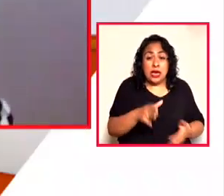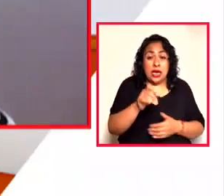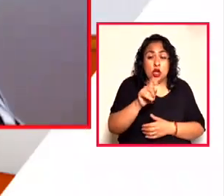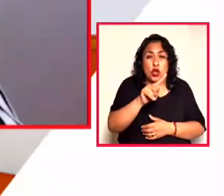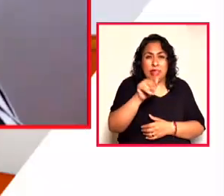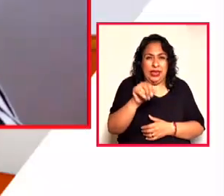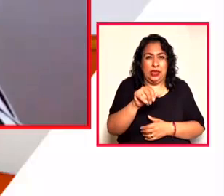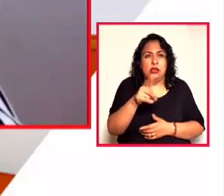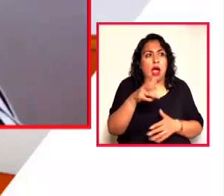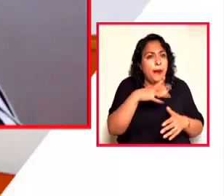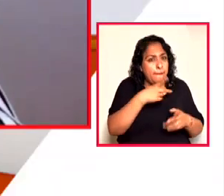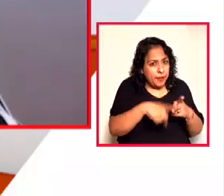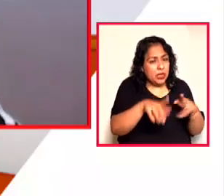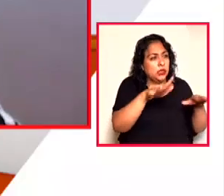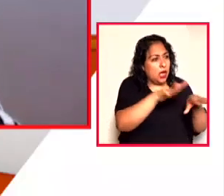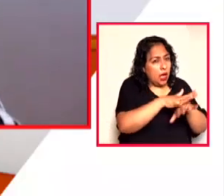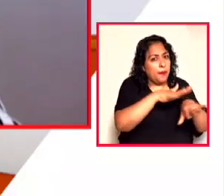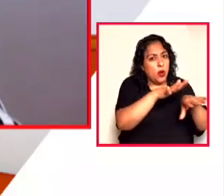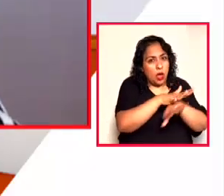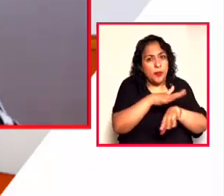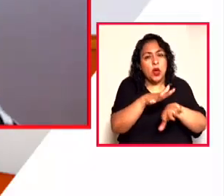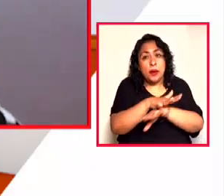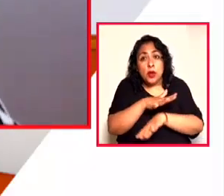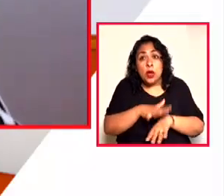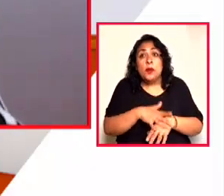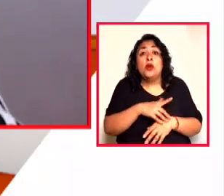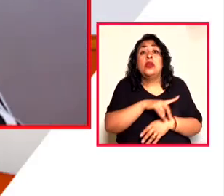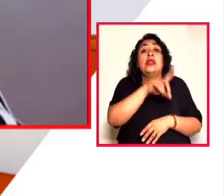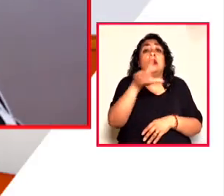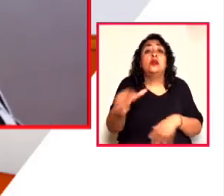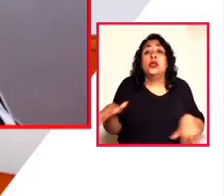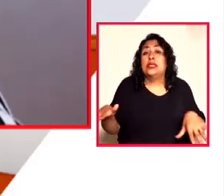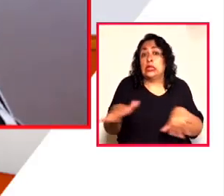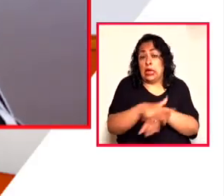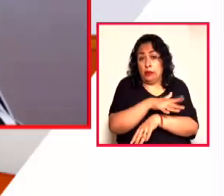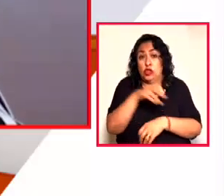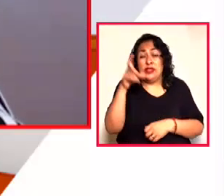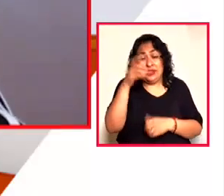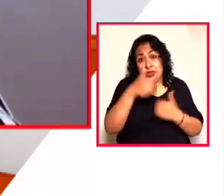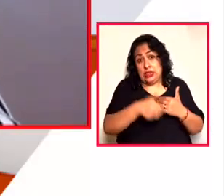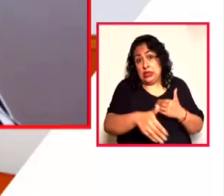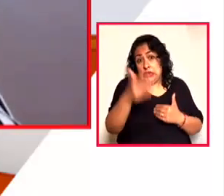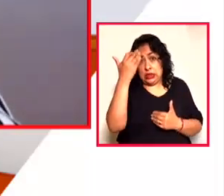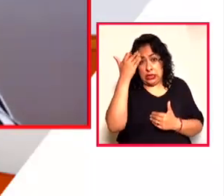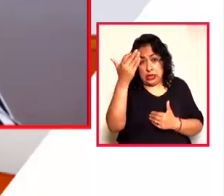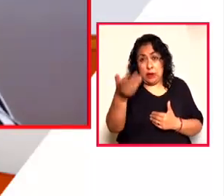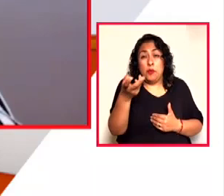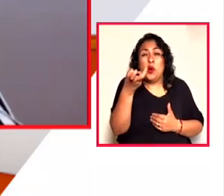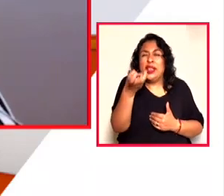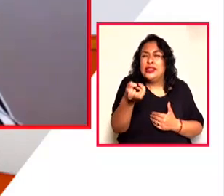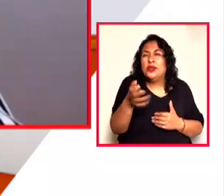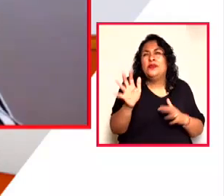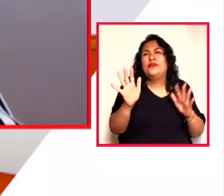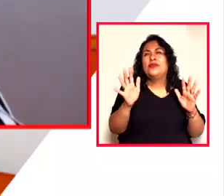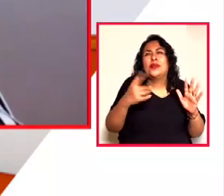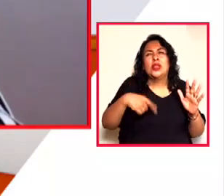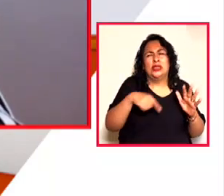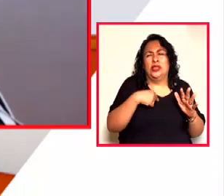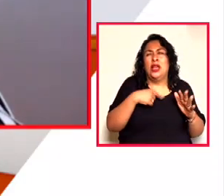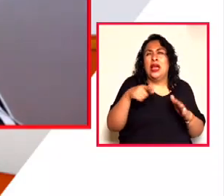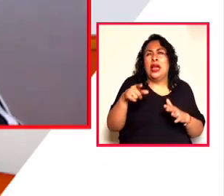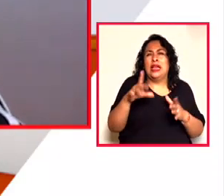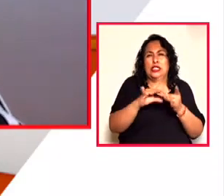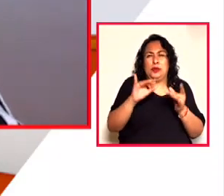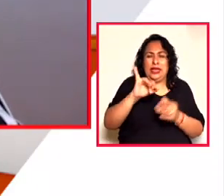a haber muchos cambios, por supuesto, y los cambios que siguen son complejos y son largos, ¿no? Y es, por ejemplo, lo que nos cuenta José Ignacio.